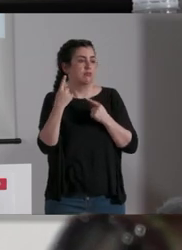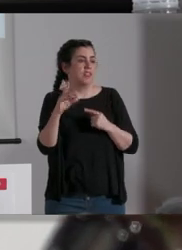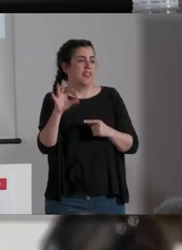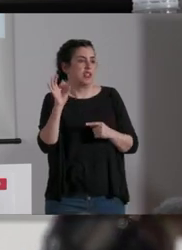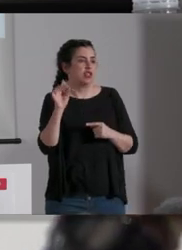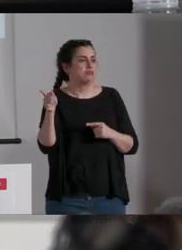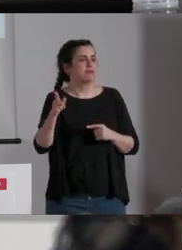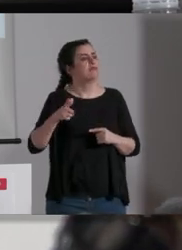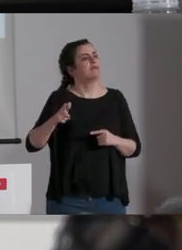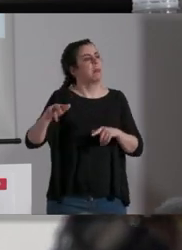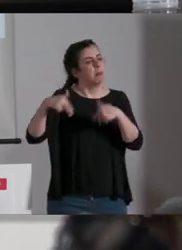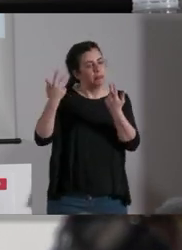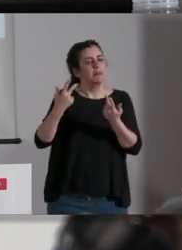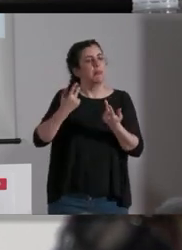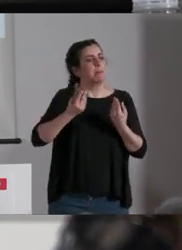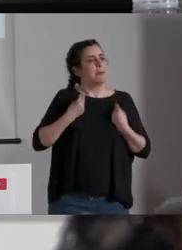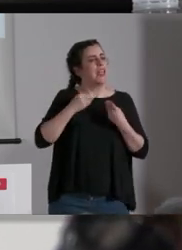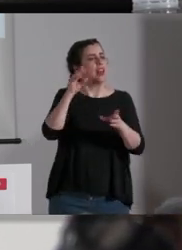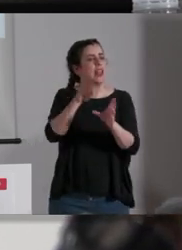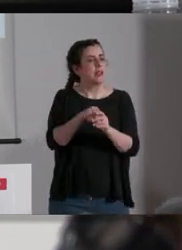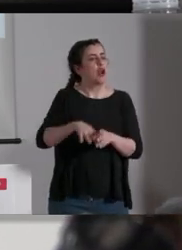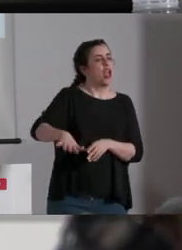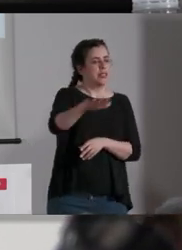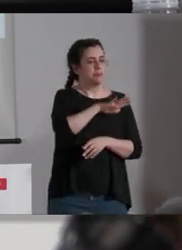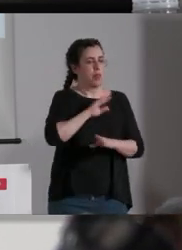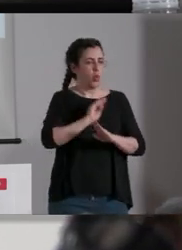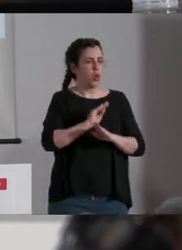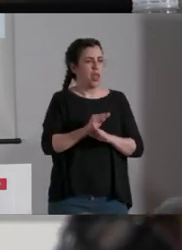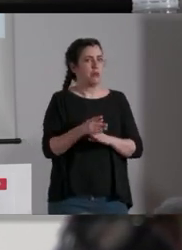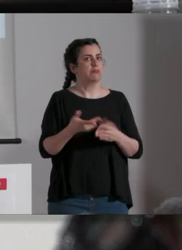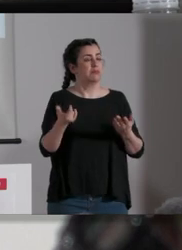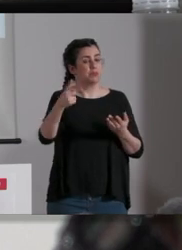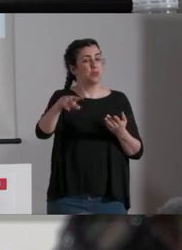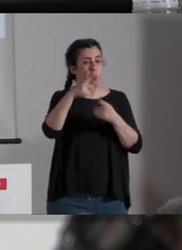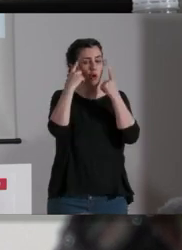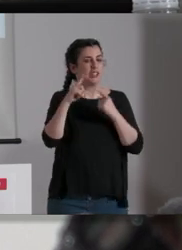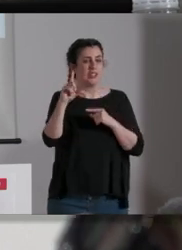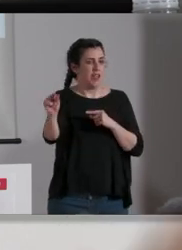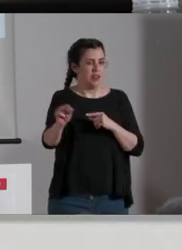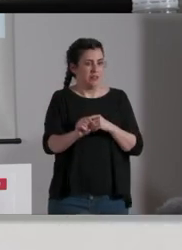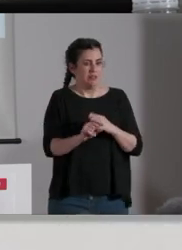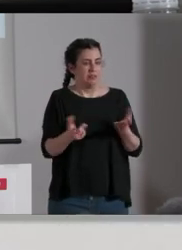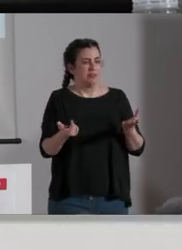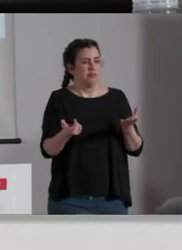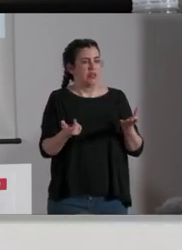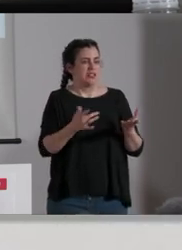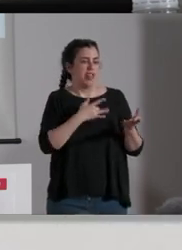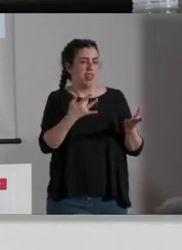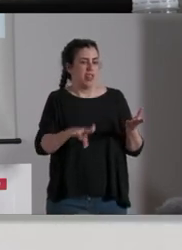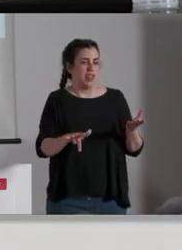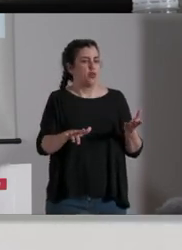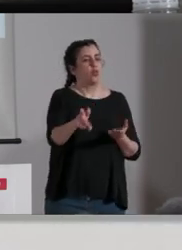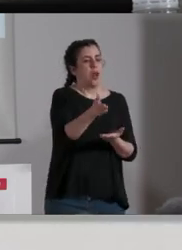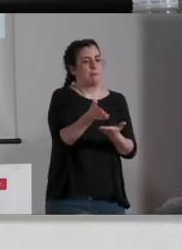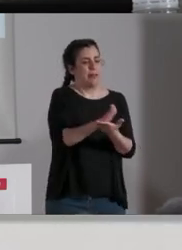decidieron dejarnos vivir allí a cambio de cuidar el espacio. Ellas se marchaban y cedieron una parte